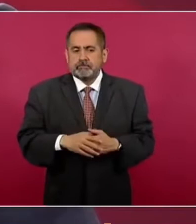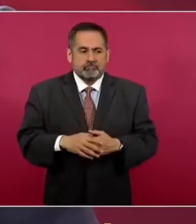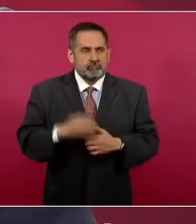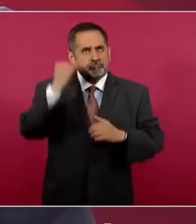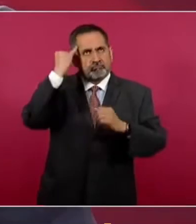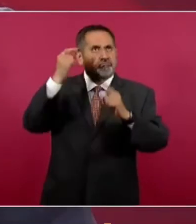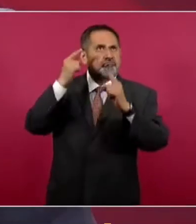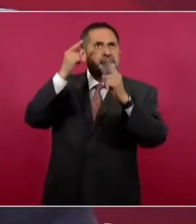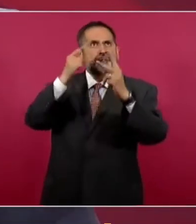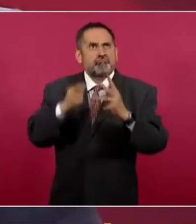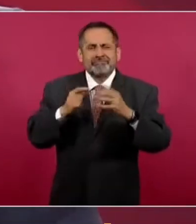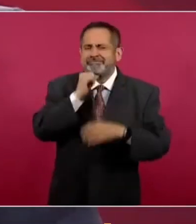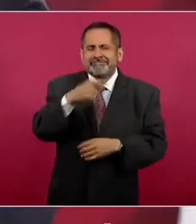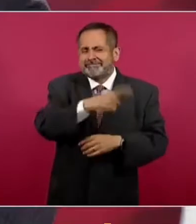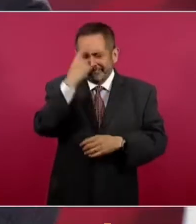ideología.